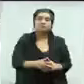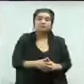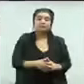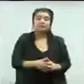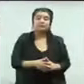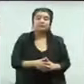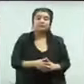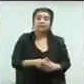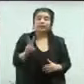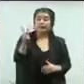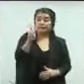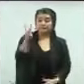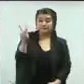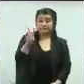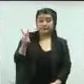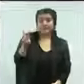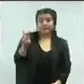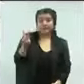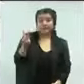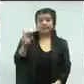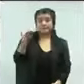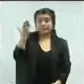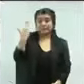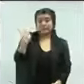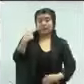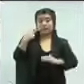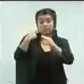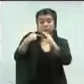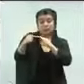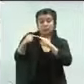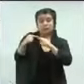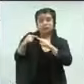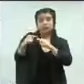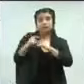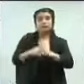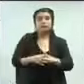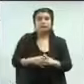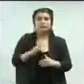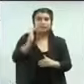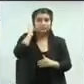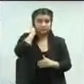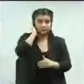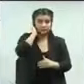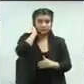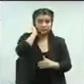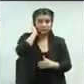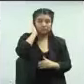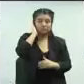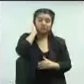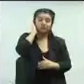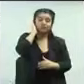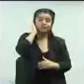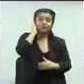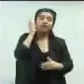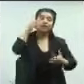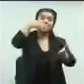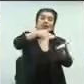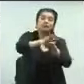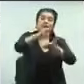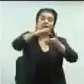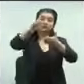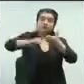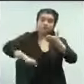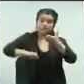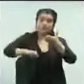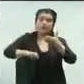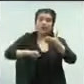el viernes falló el rayos X del aeropuerto de Flores. Esto